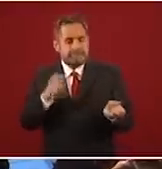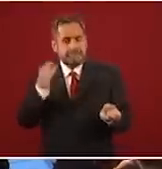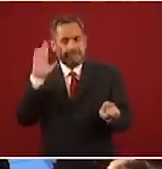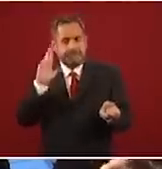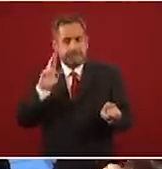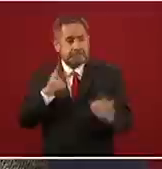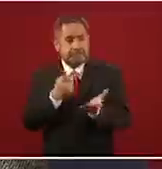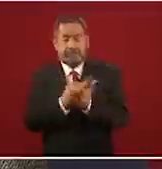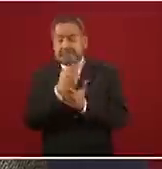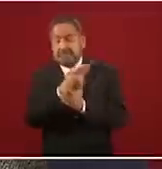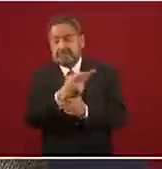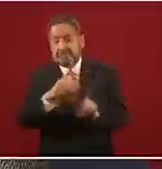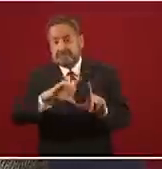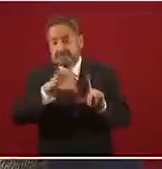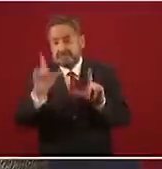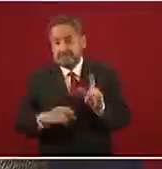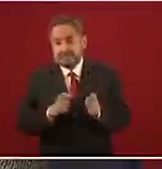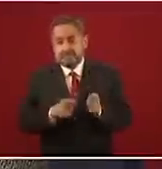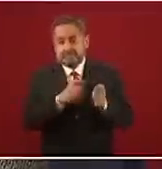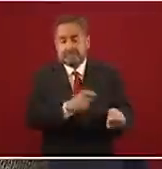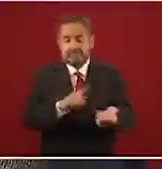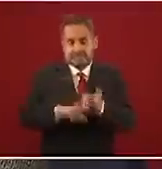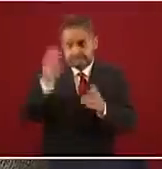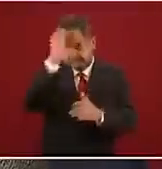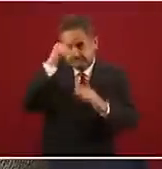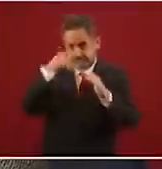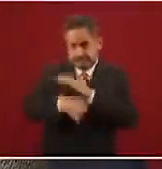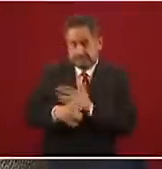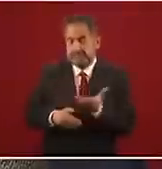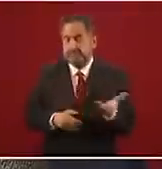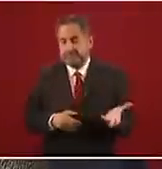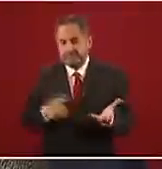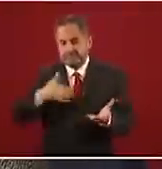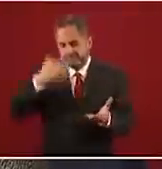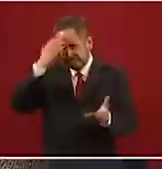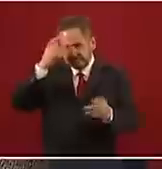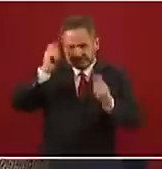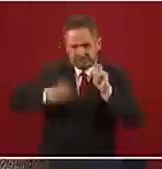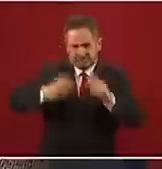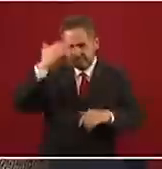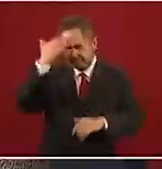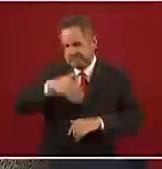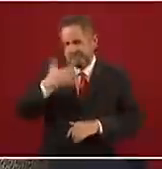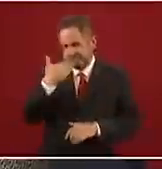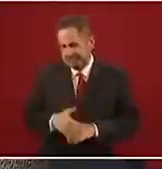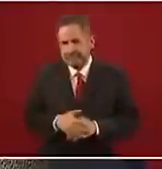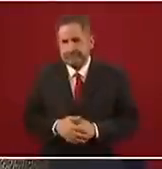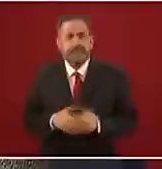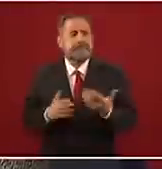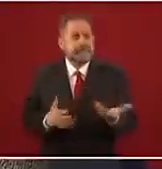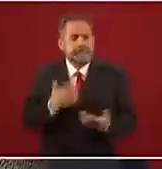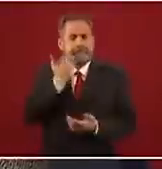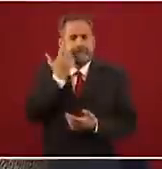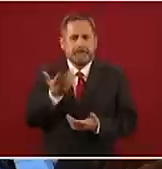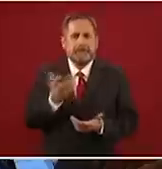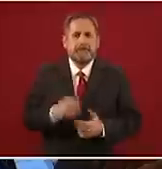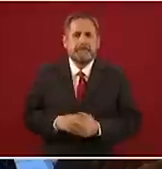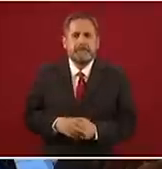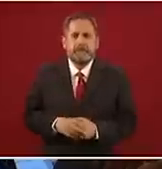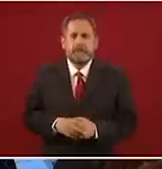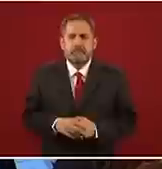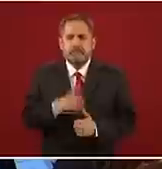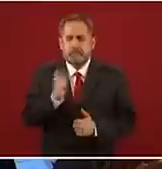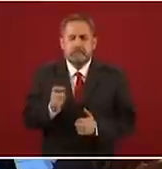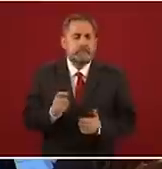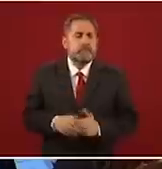Premio Nacional de Ciencia. Conoce bien. Y lo que queremos